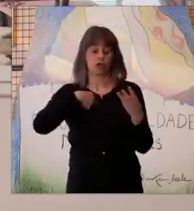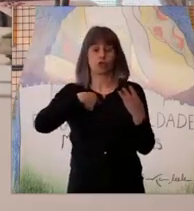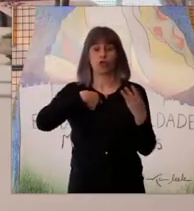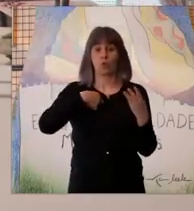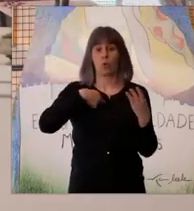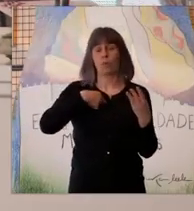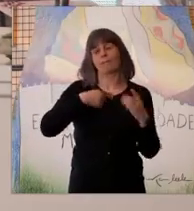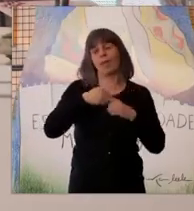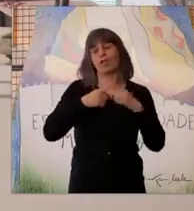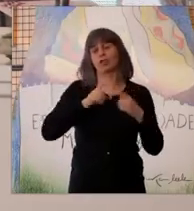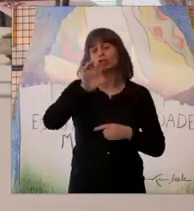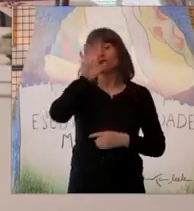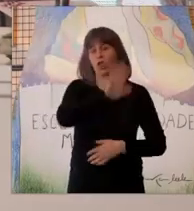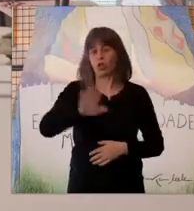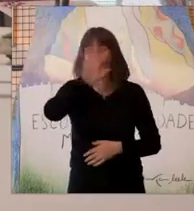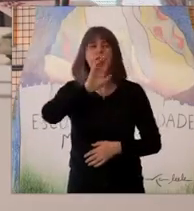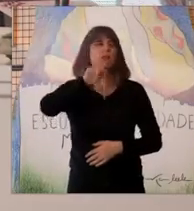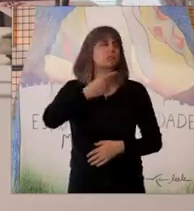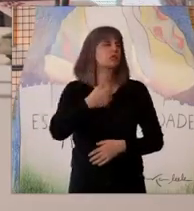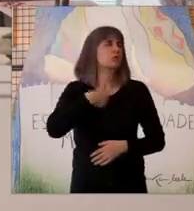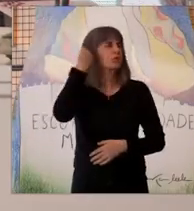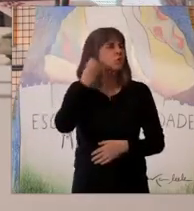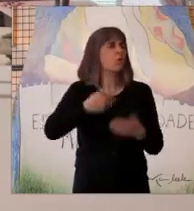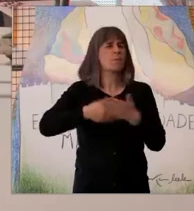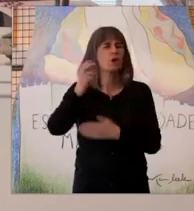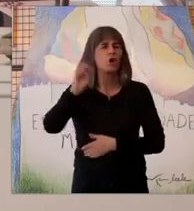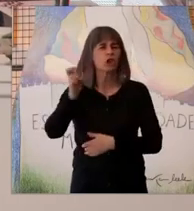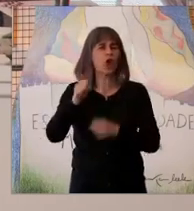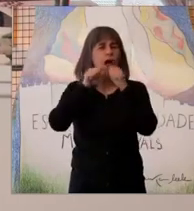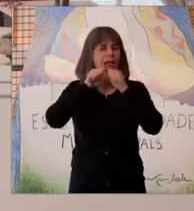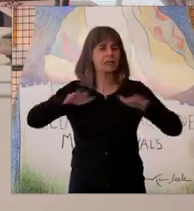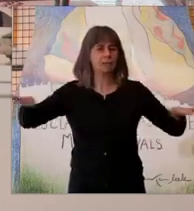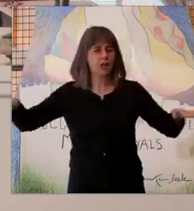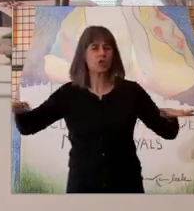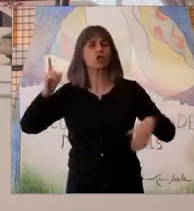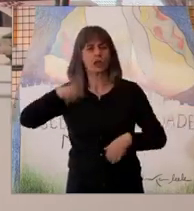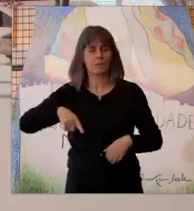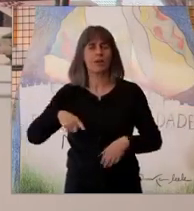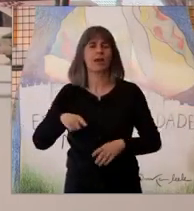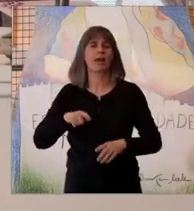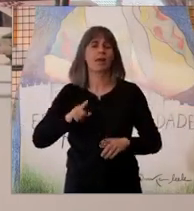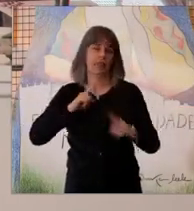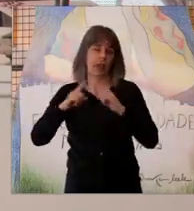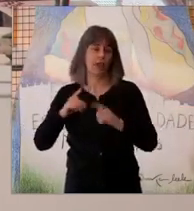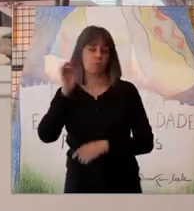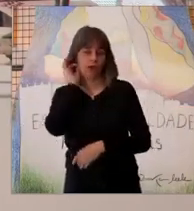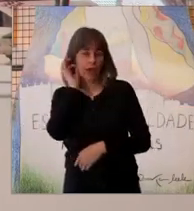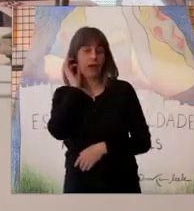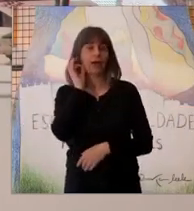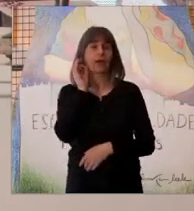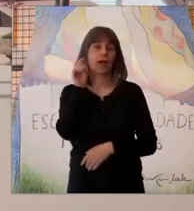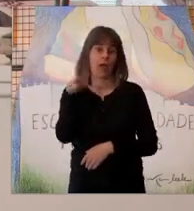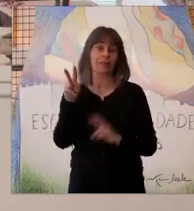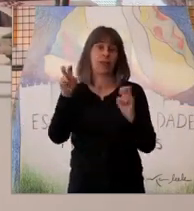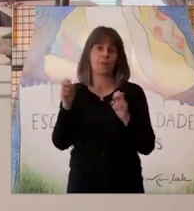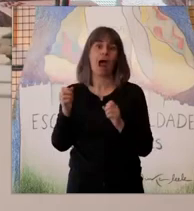cabeceras específicas como era expansión creo recordar también estaba dirigida Entonces por una mujer actualidad económica que eso sí que es